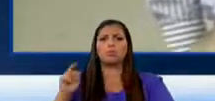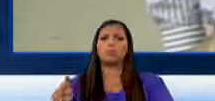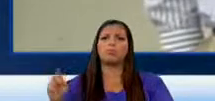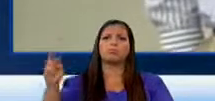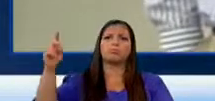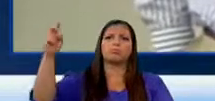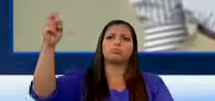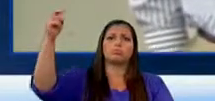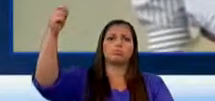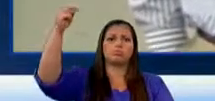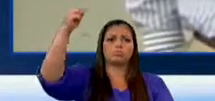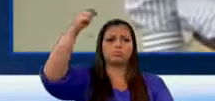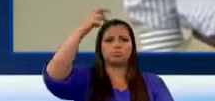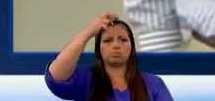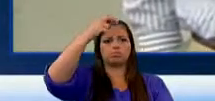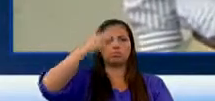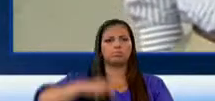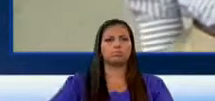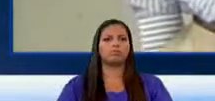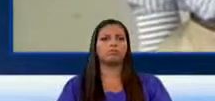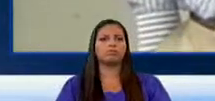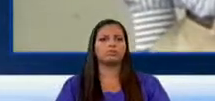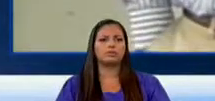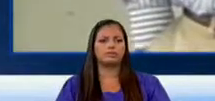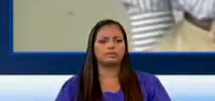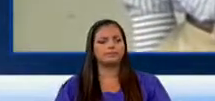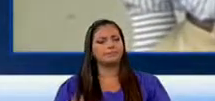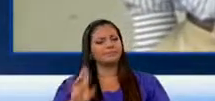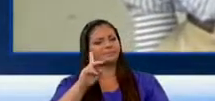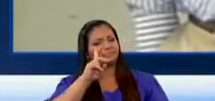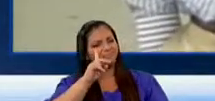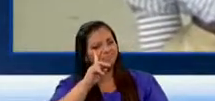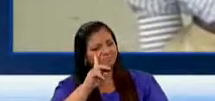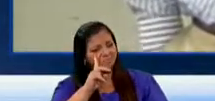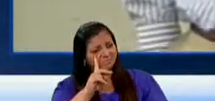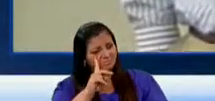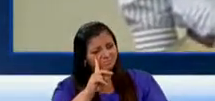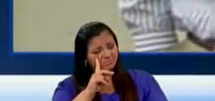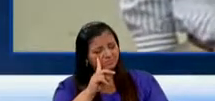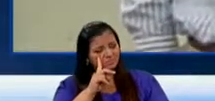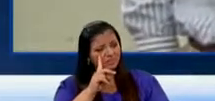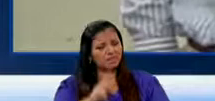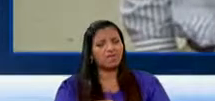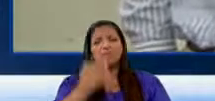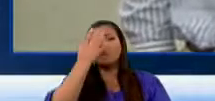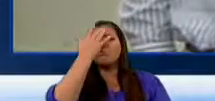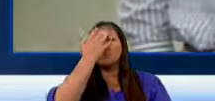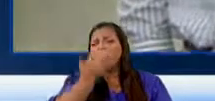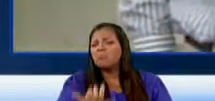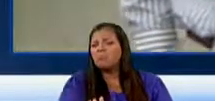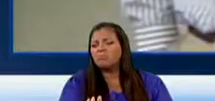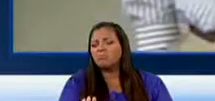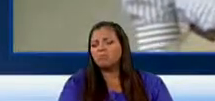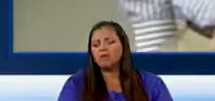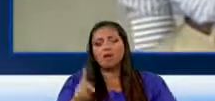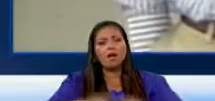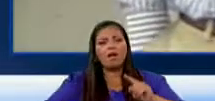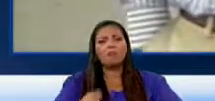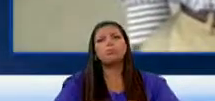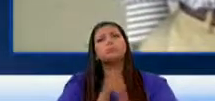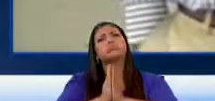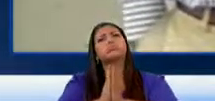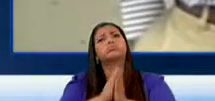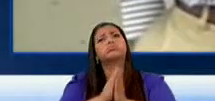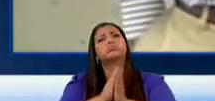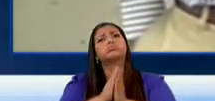Ojalá. Tu repregunta fue muy lógica. ¿Lo utilizarán? Claro. Porque no sería nada